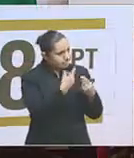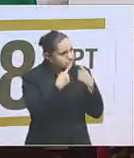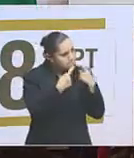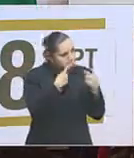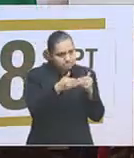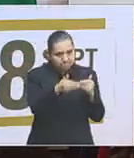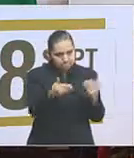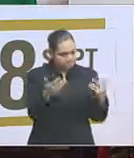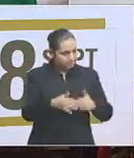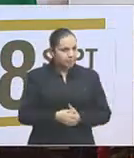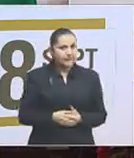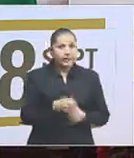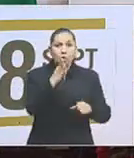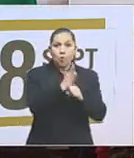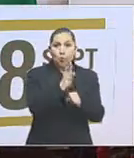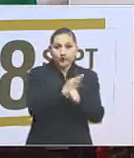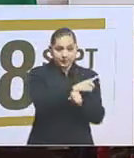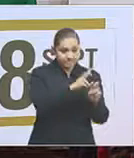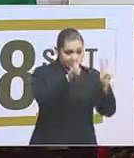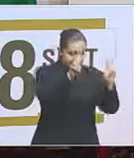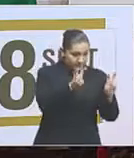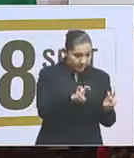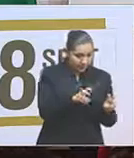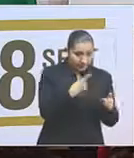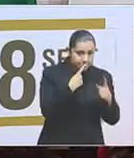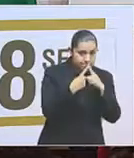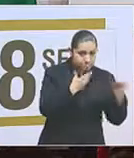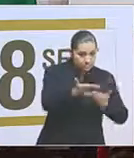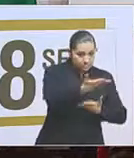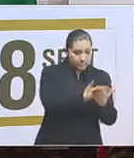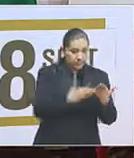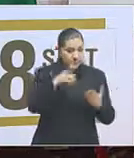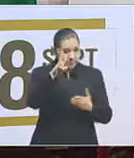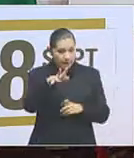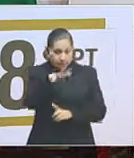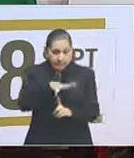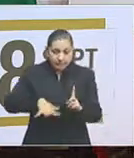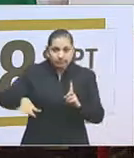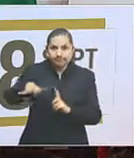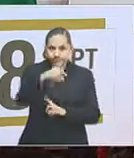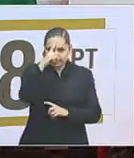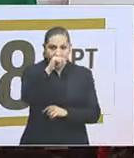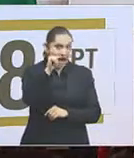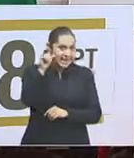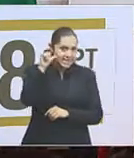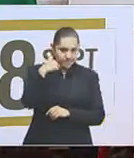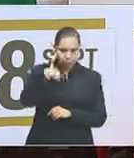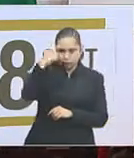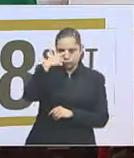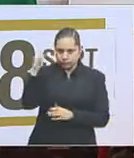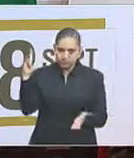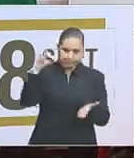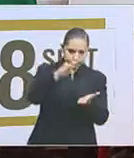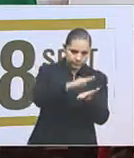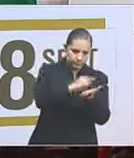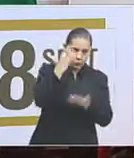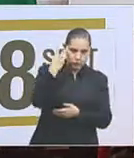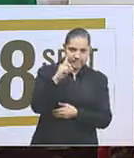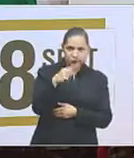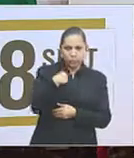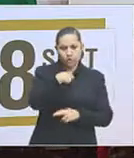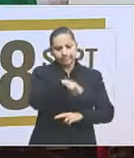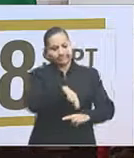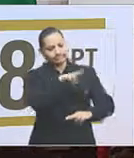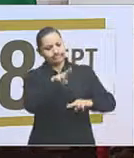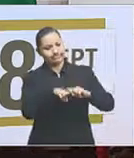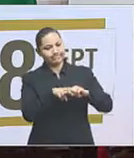entorno complejo ayer que llegue la noche de washington ya estaba dispuesto a ver el noticiero deportes y de